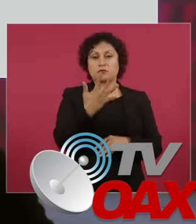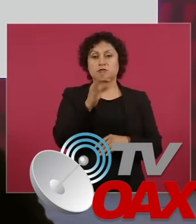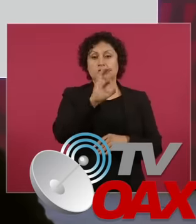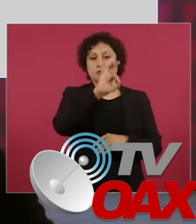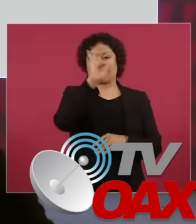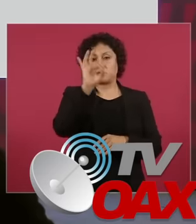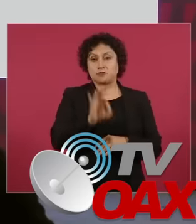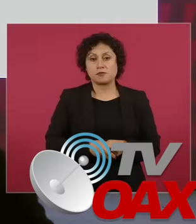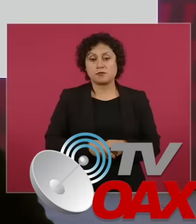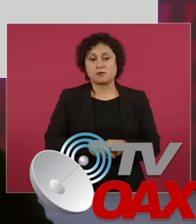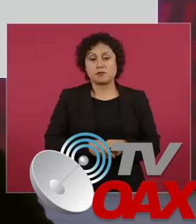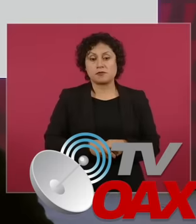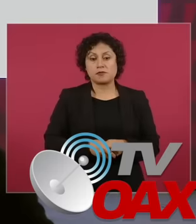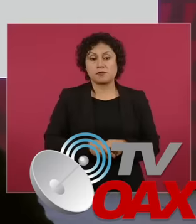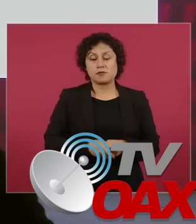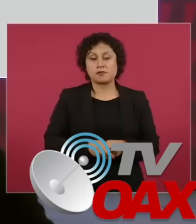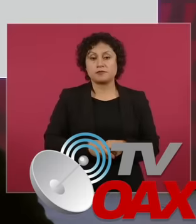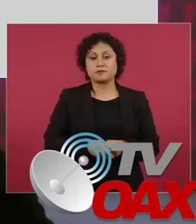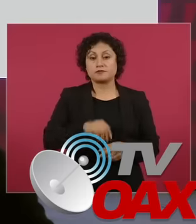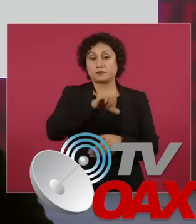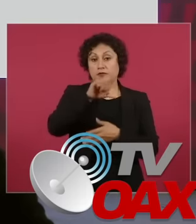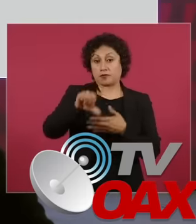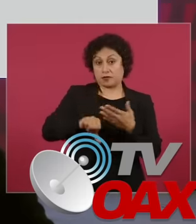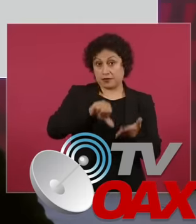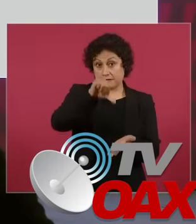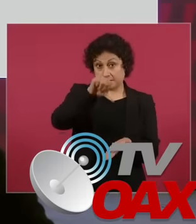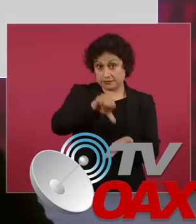5%, el centro